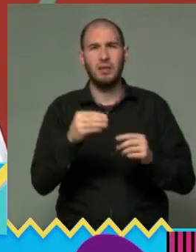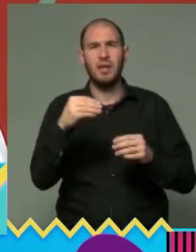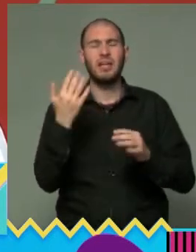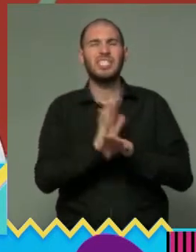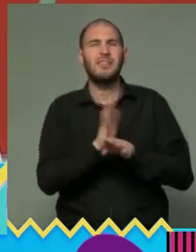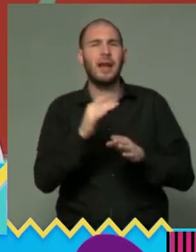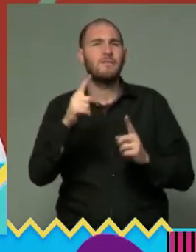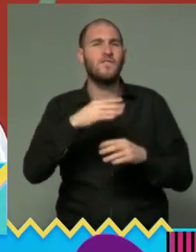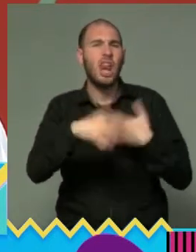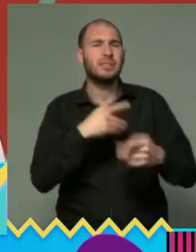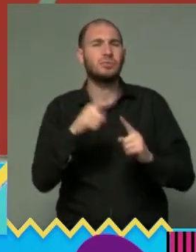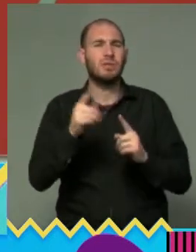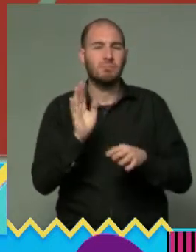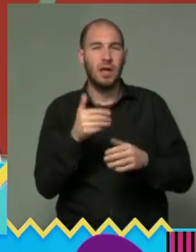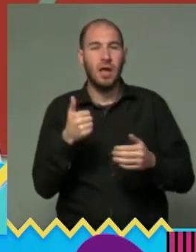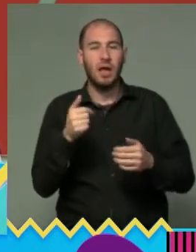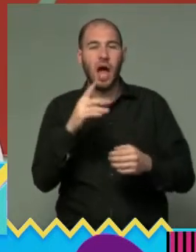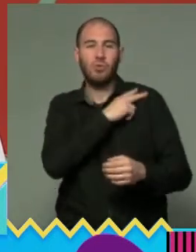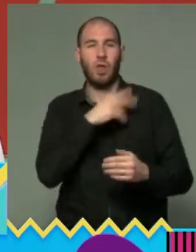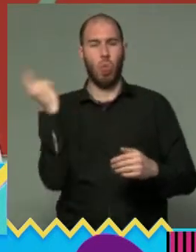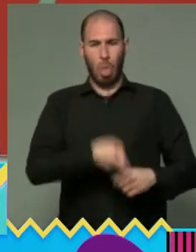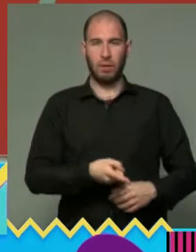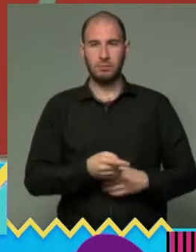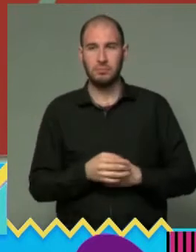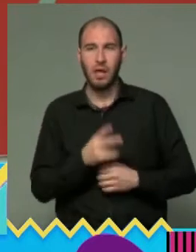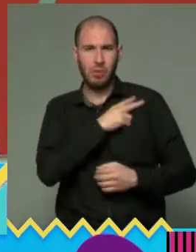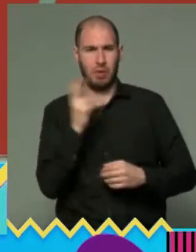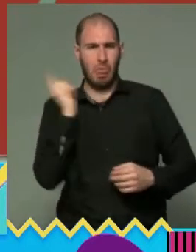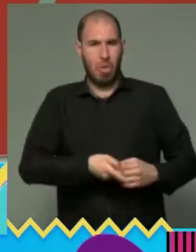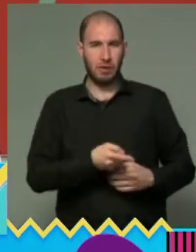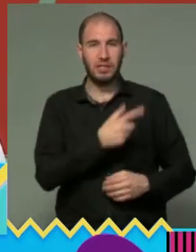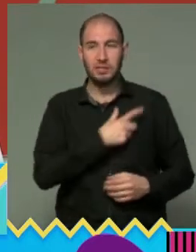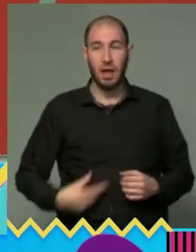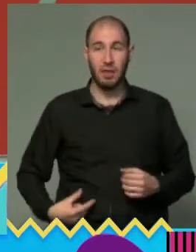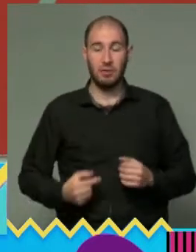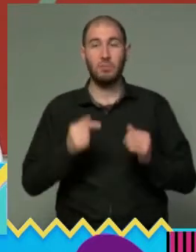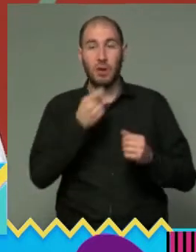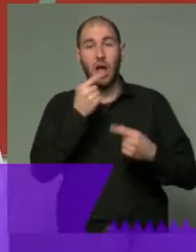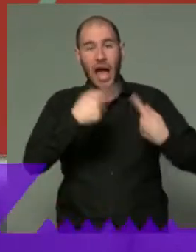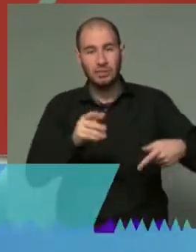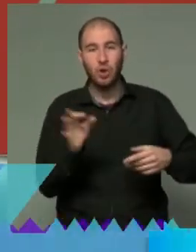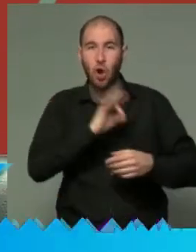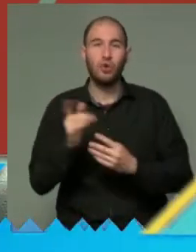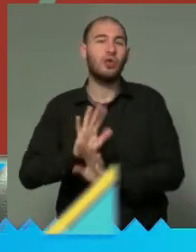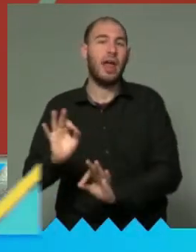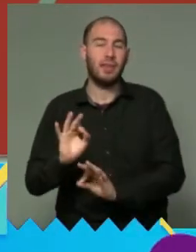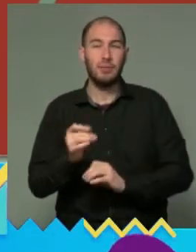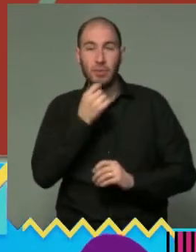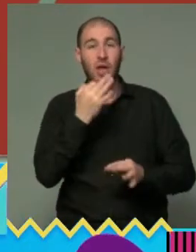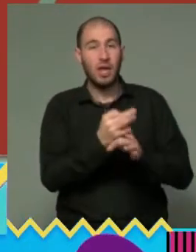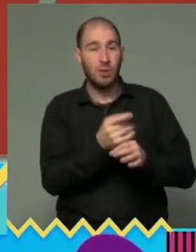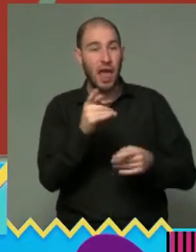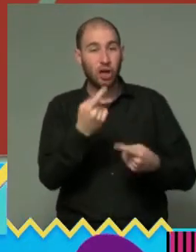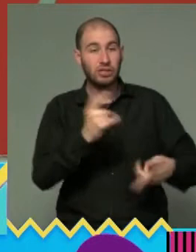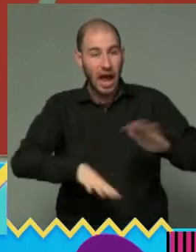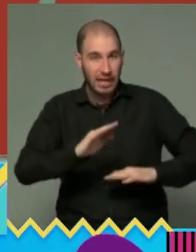nosotros violencia institucional? Abuso de autoridad. Este abuso de autoridad por parte del Estado puede ser tanto por acción, por omisión. Este caso en la escuela sería